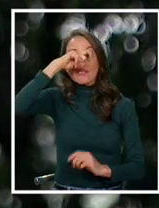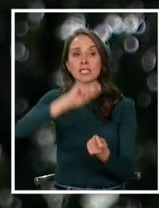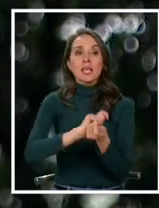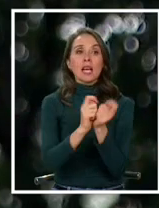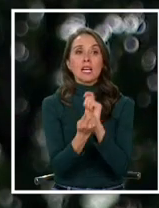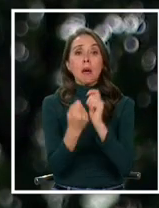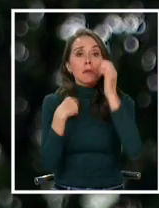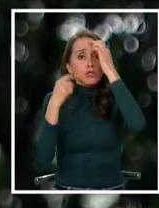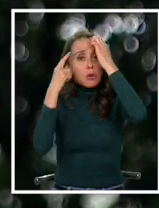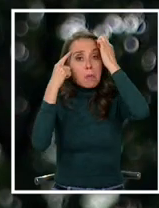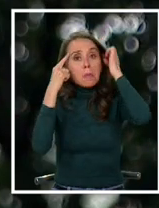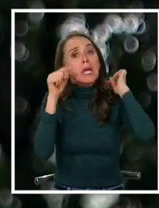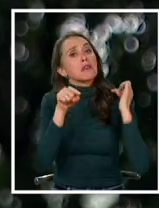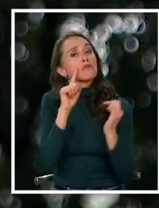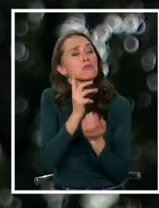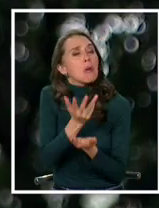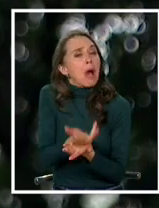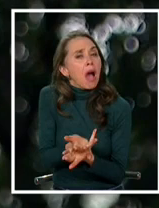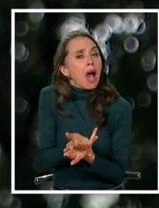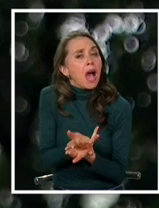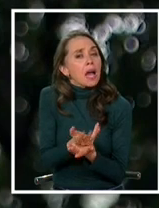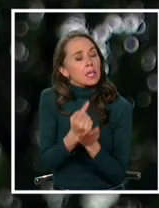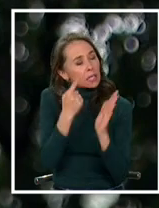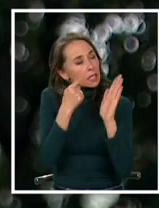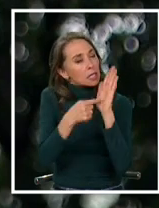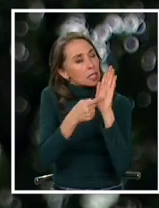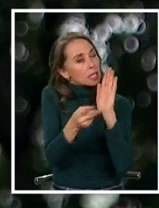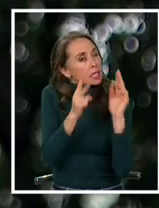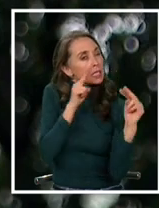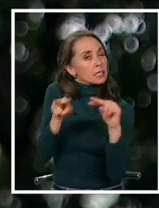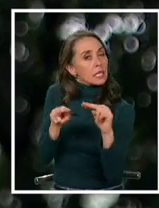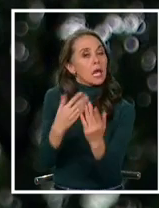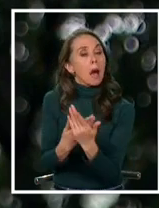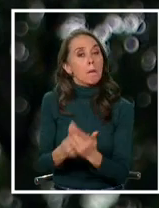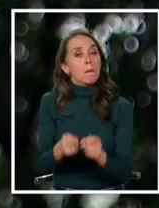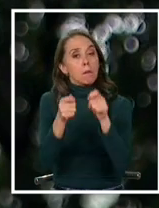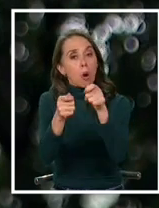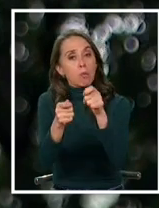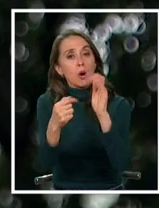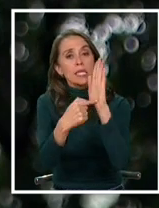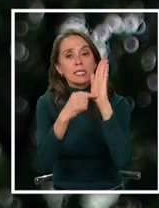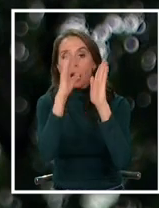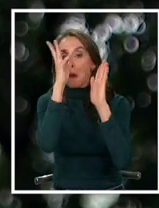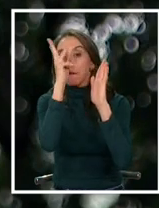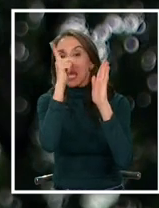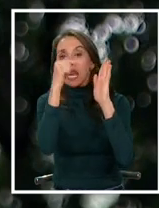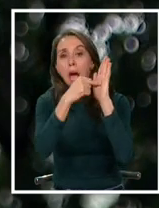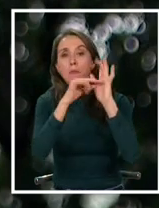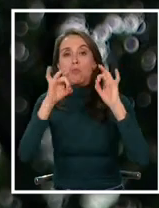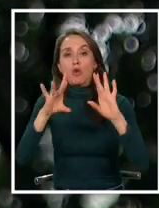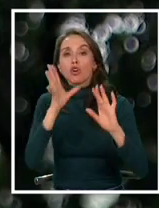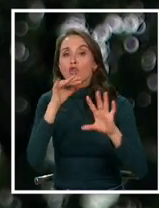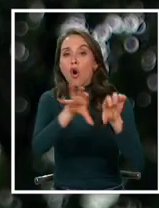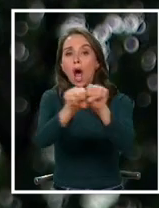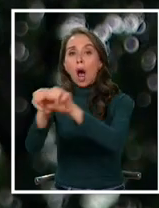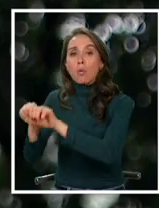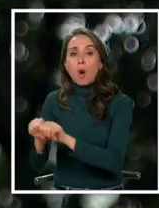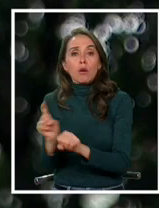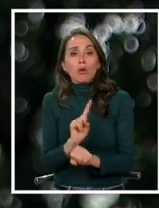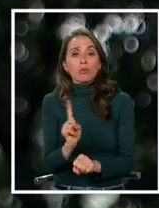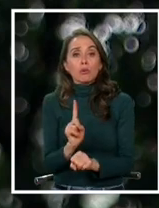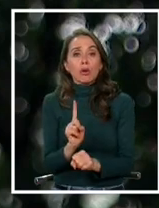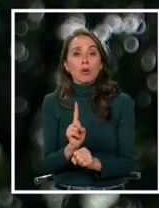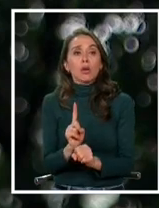cambiarla yo creo que aquí hay un una señal hago una propuesta me enamoro de esa propuesta no genera consenso